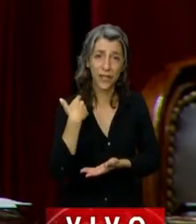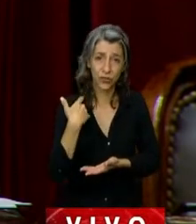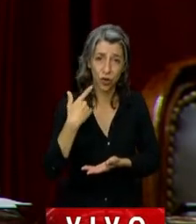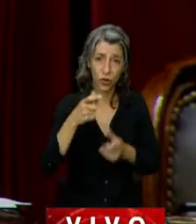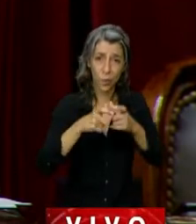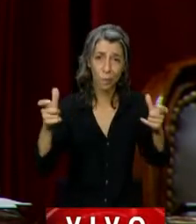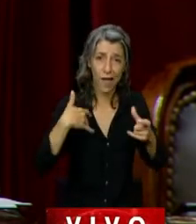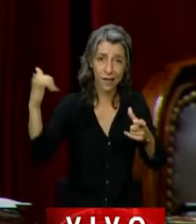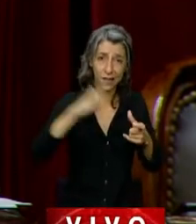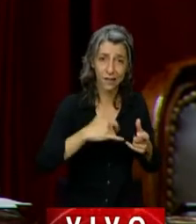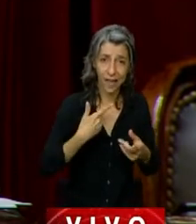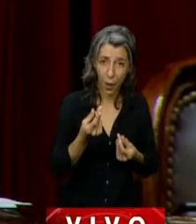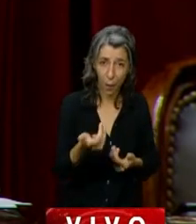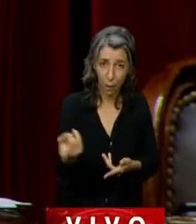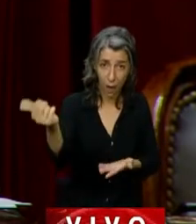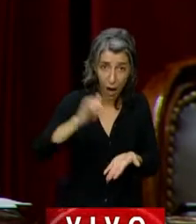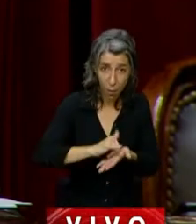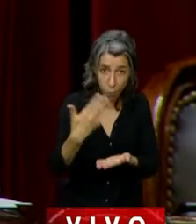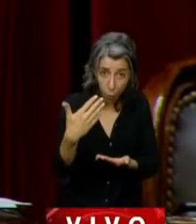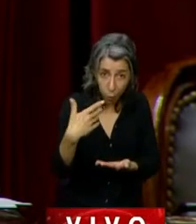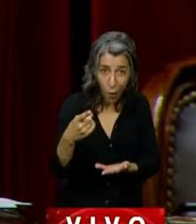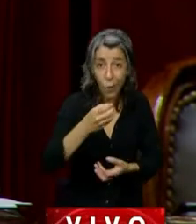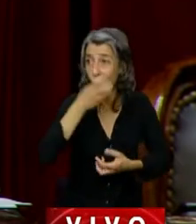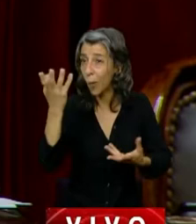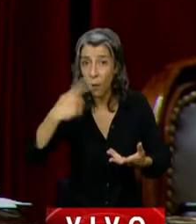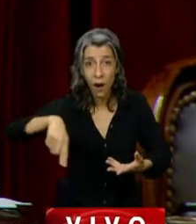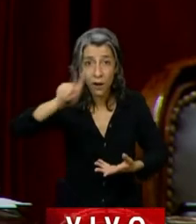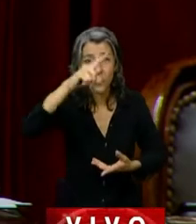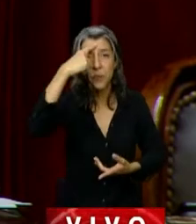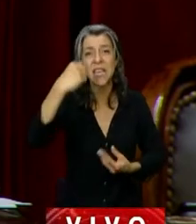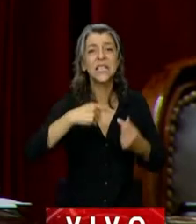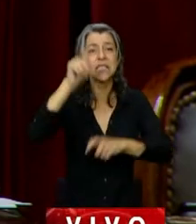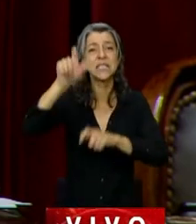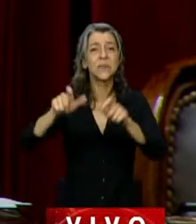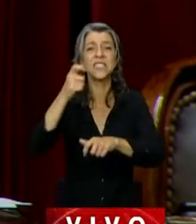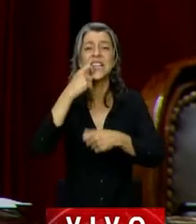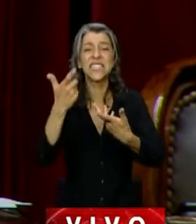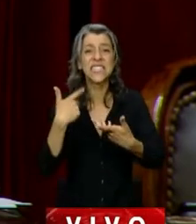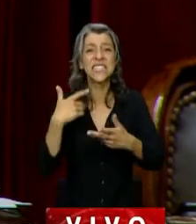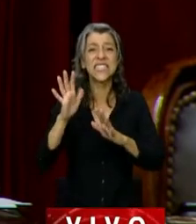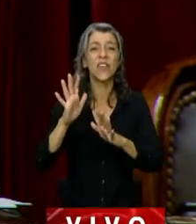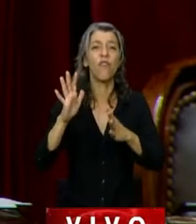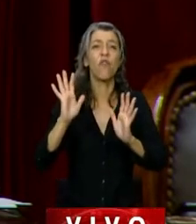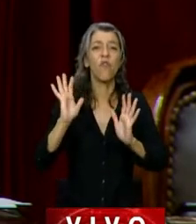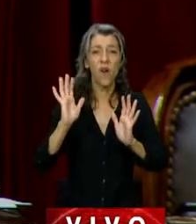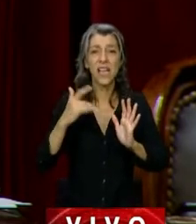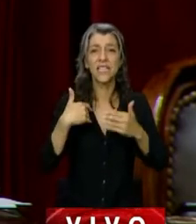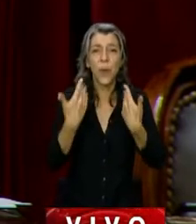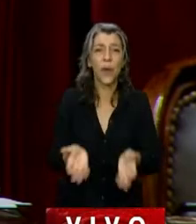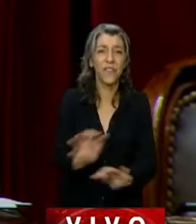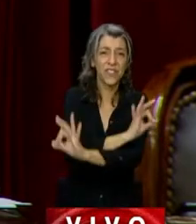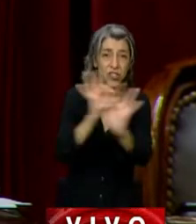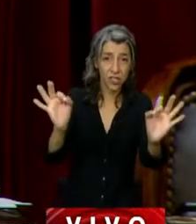que los argentinos que se han radicado en Tierra del Fuego lo hubieran hecho con las condiciones climáticas que tenemos?